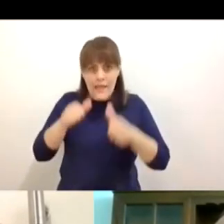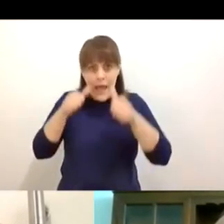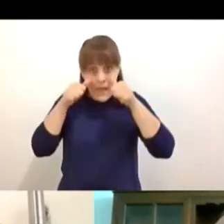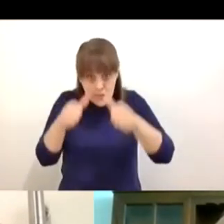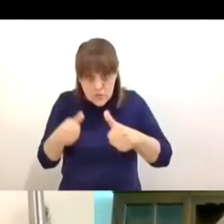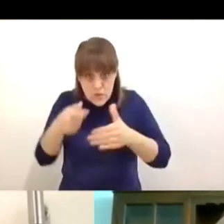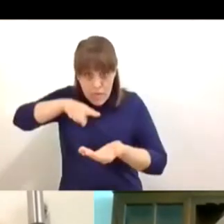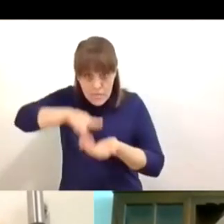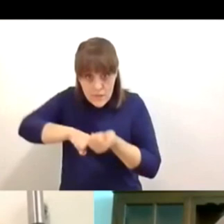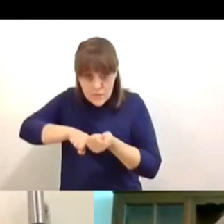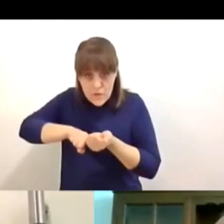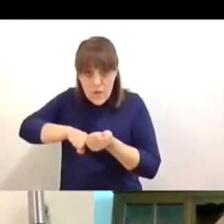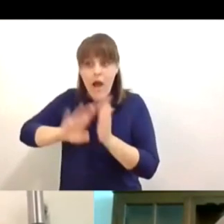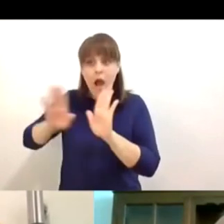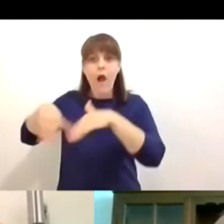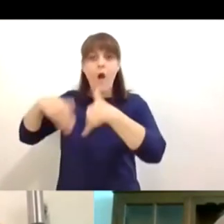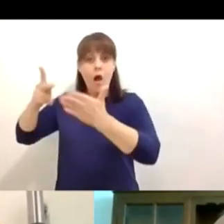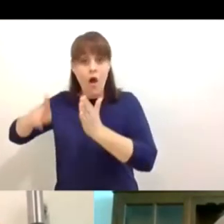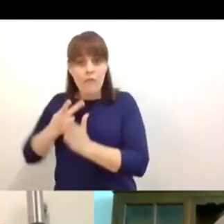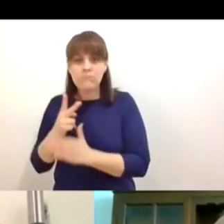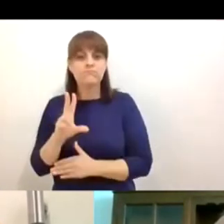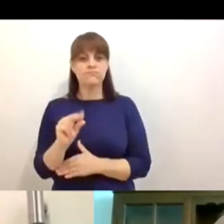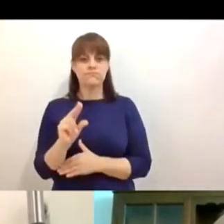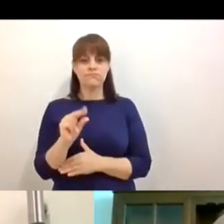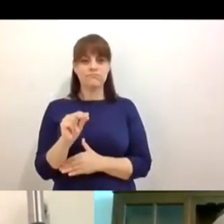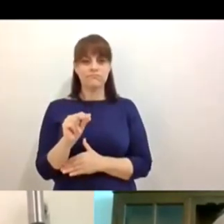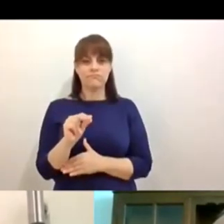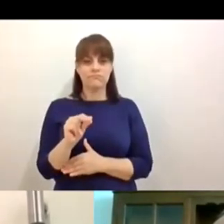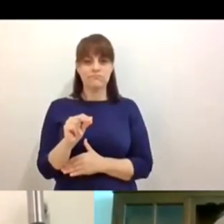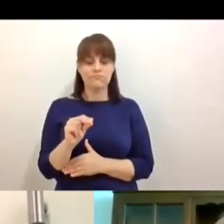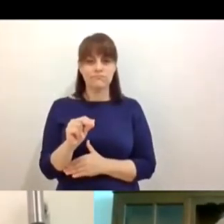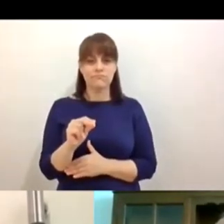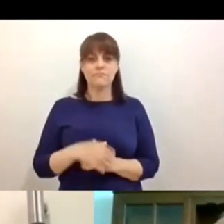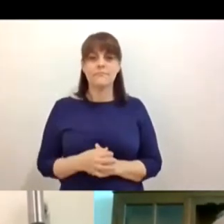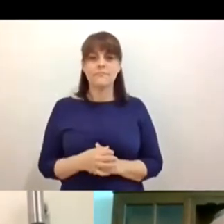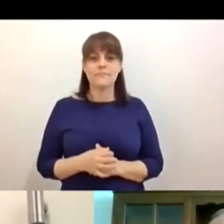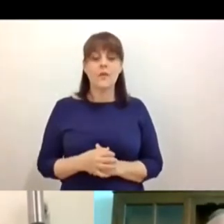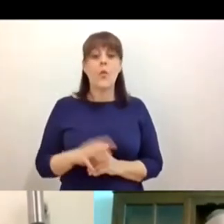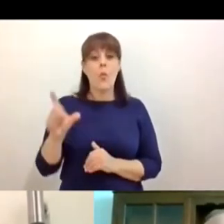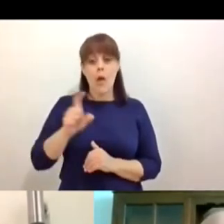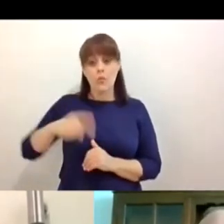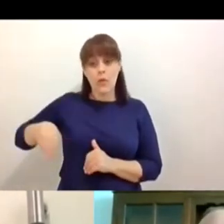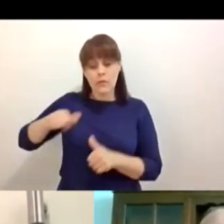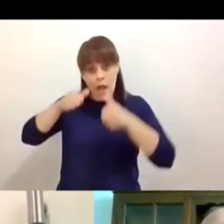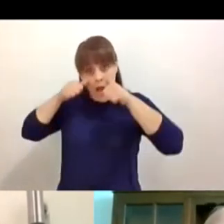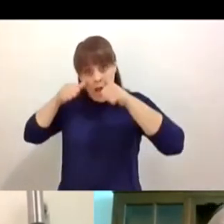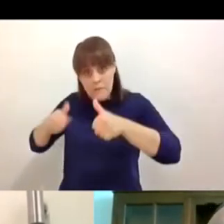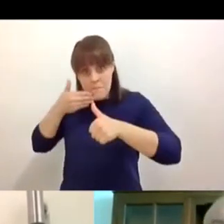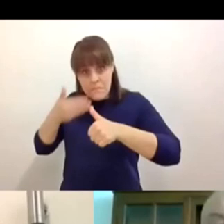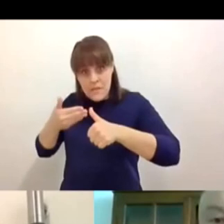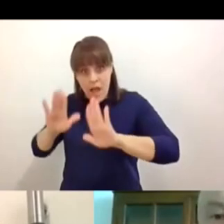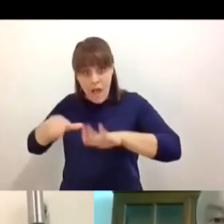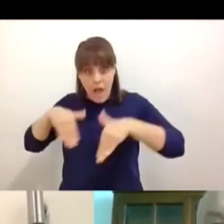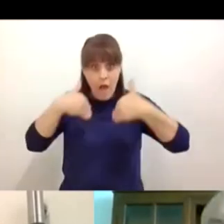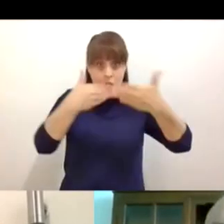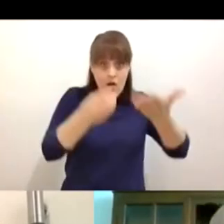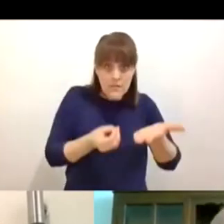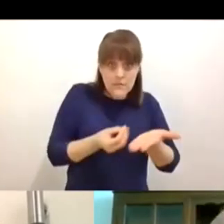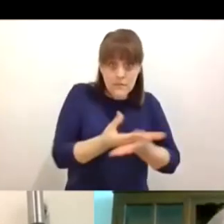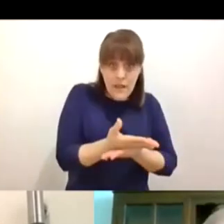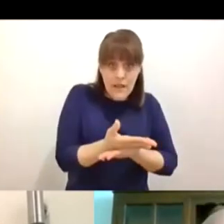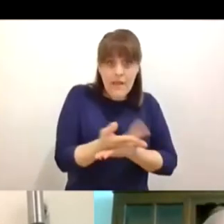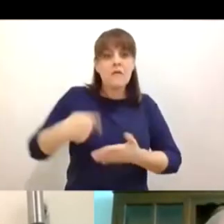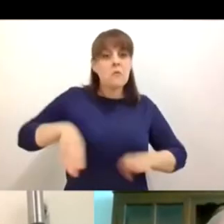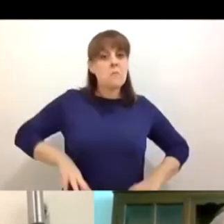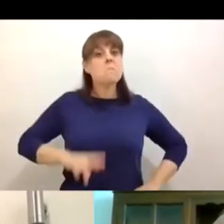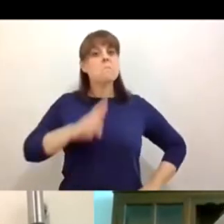todo adolescente sentenciado a tratamiento interno tiene finalmente una nueva oportunidad. ¿Qué sucede con los de tratamiento externo? Y ahí es